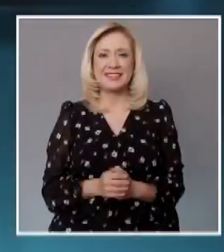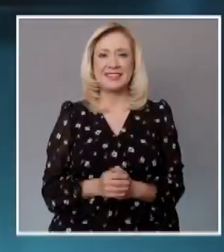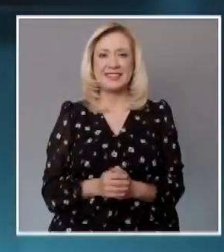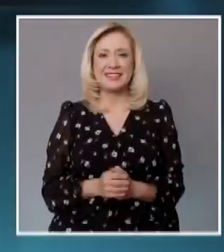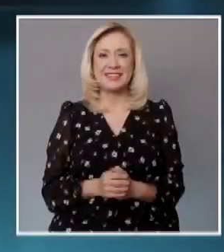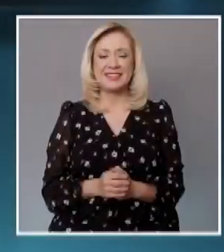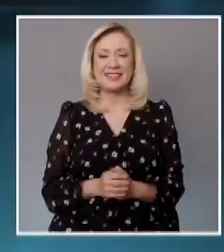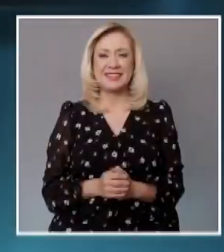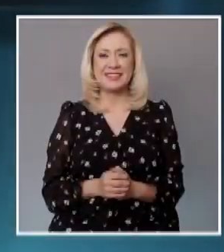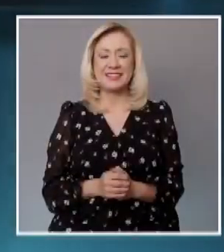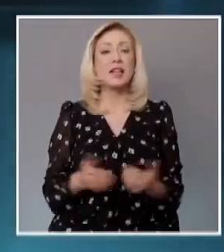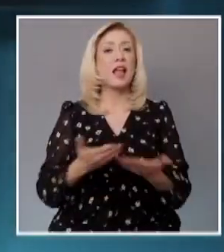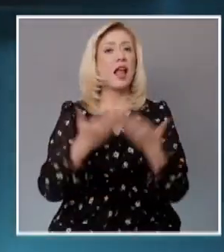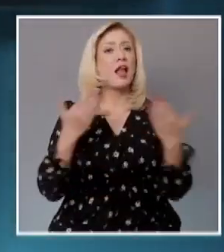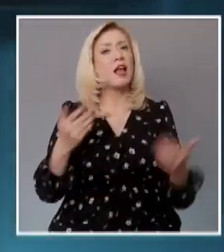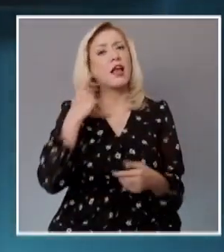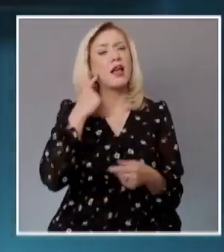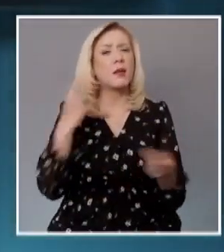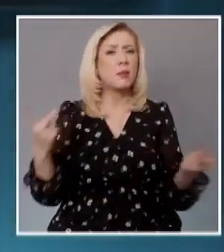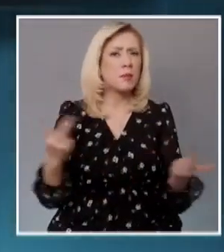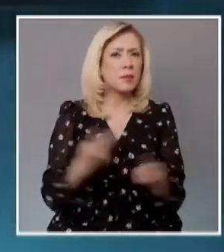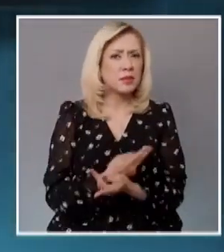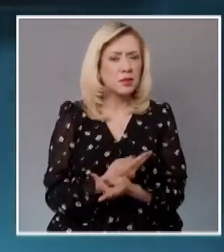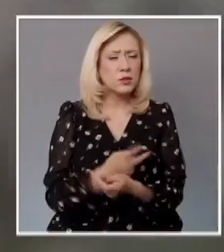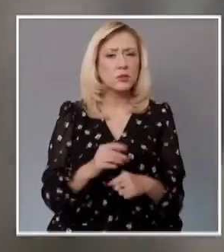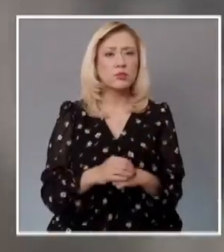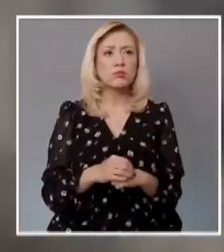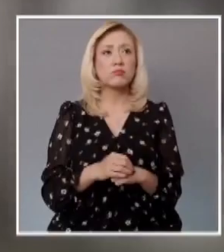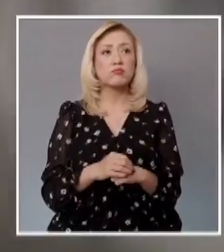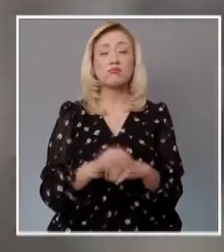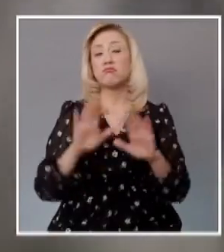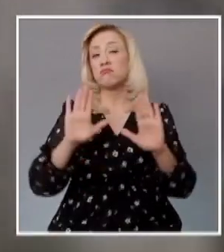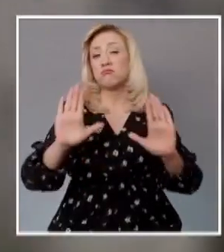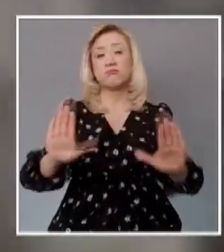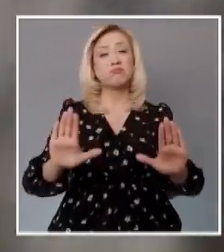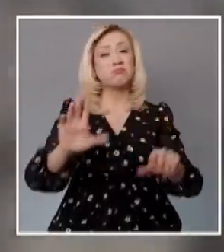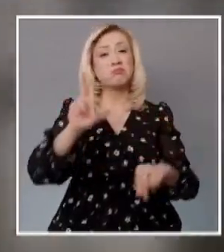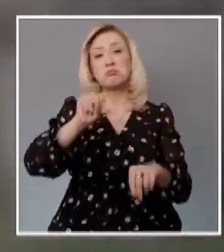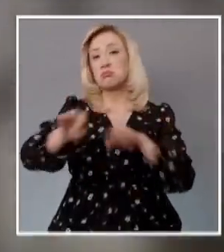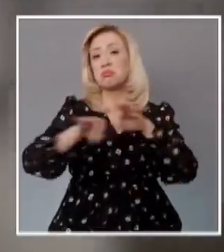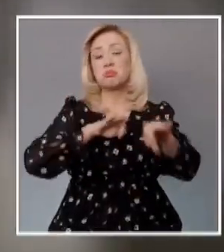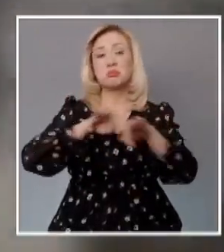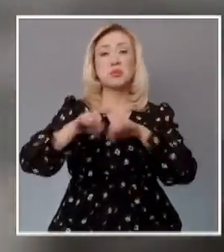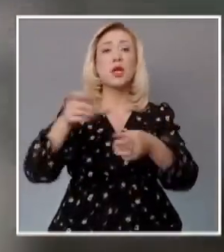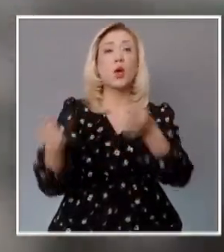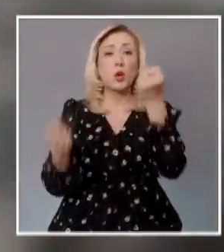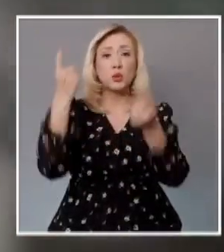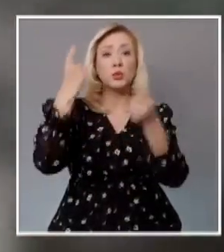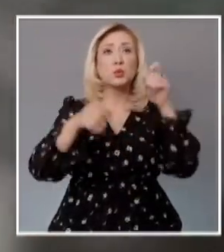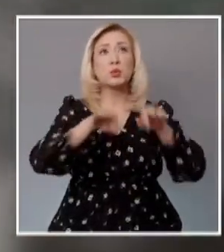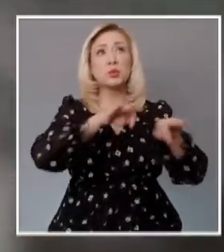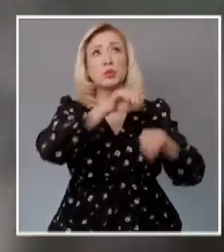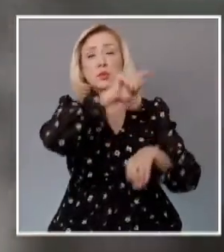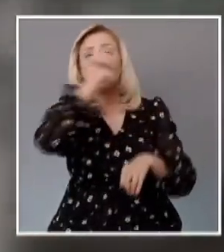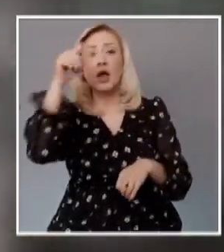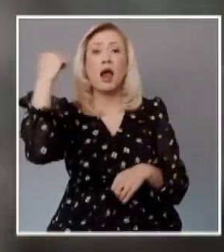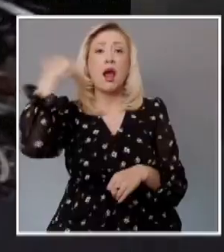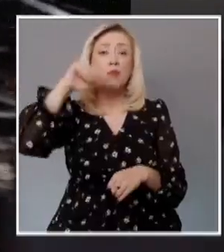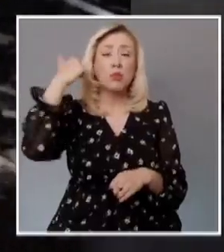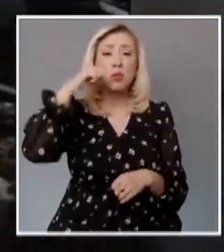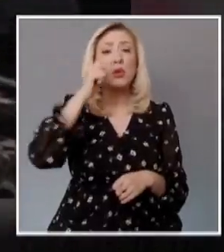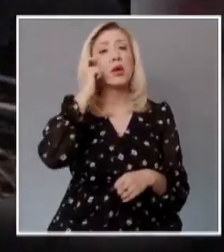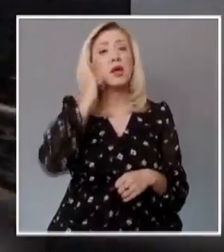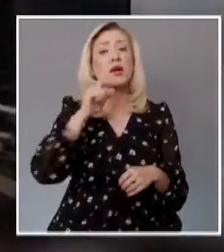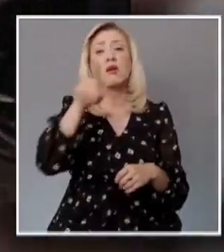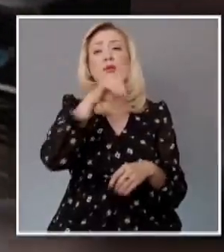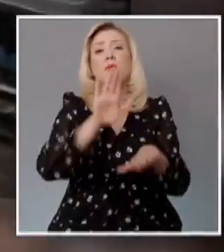Al regresar, mantienen suspensión de labores en órganos jurisdiccionales federales en Acapulco, Guerrero, afectados por el